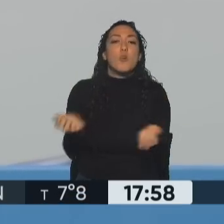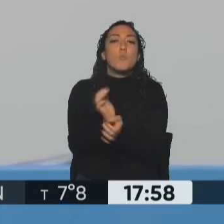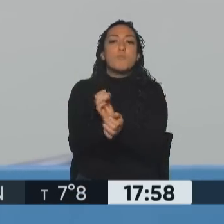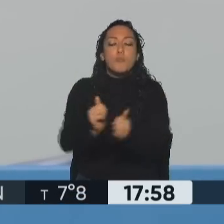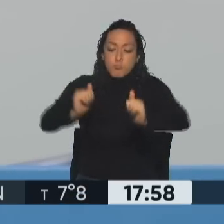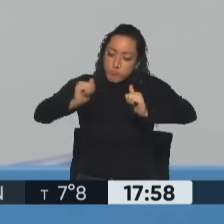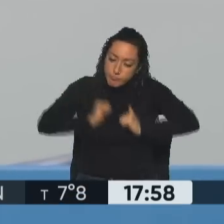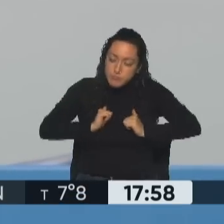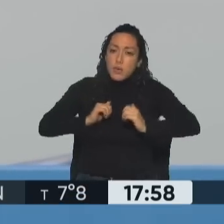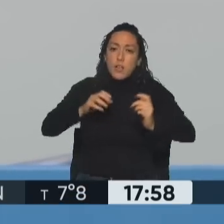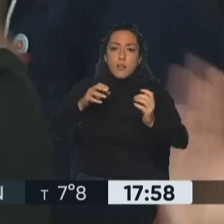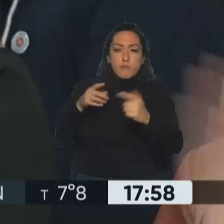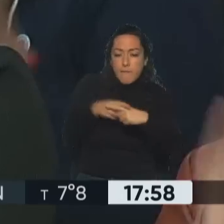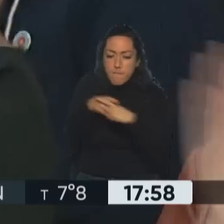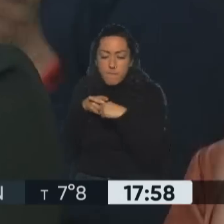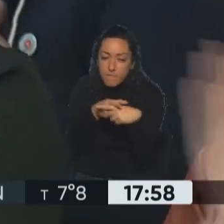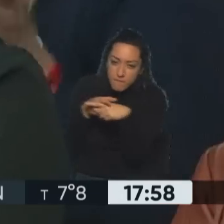discutir,